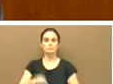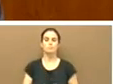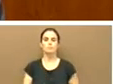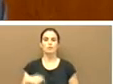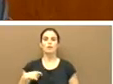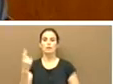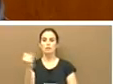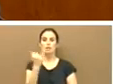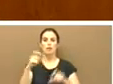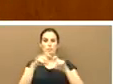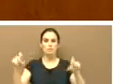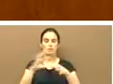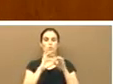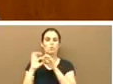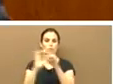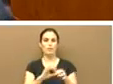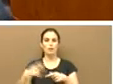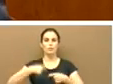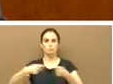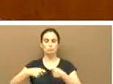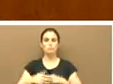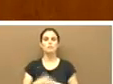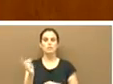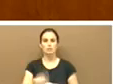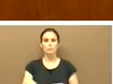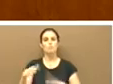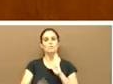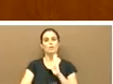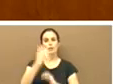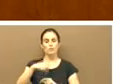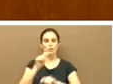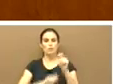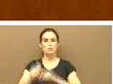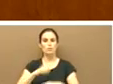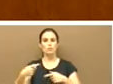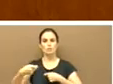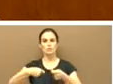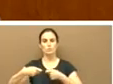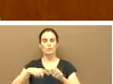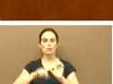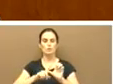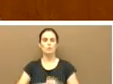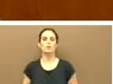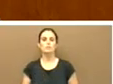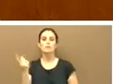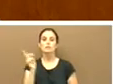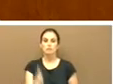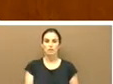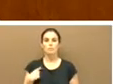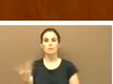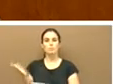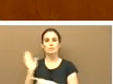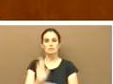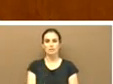empresarios, la Confederación Extremeña del Comercio y la Federación de Asociaciones de Comercio de Extremadura, los representantes de los